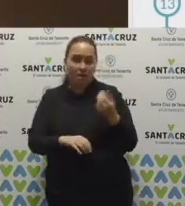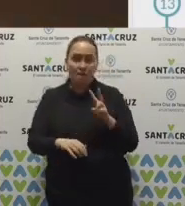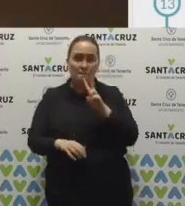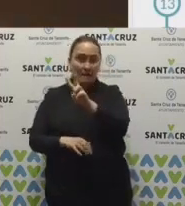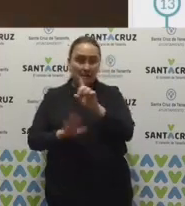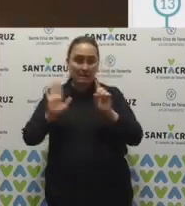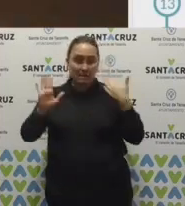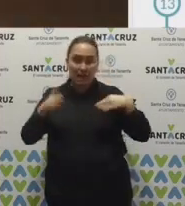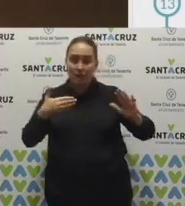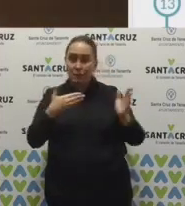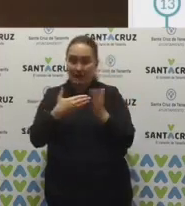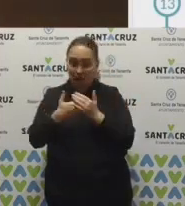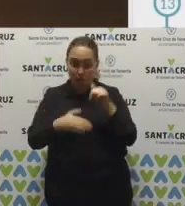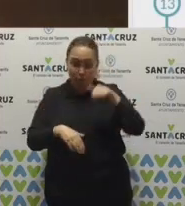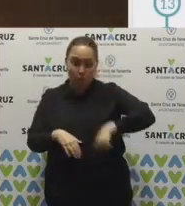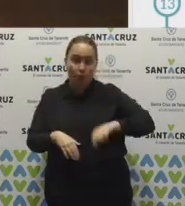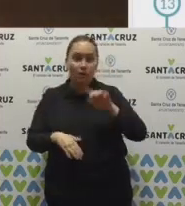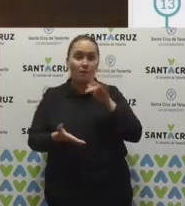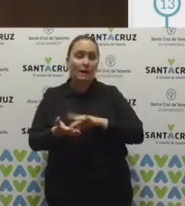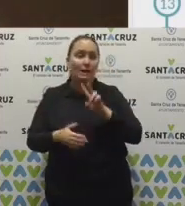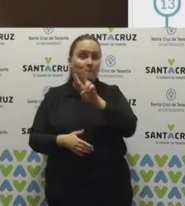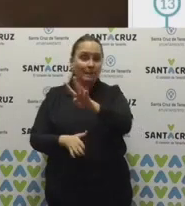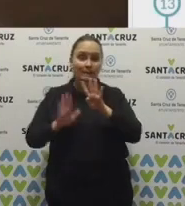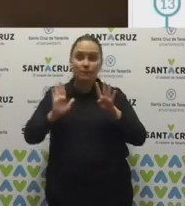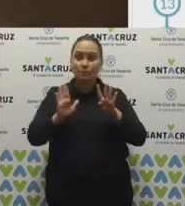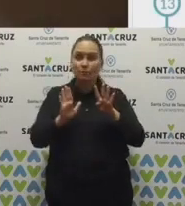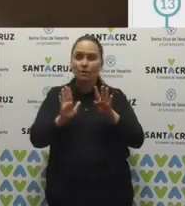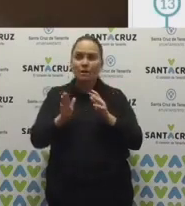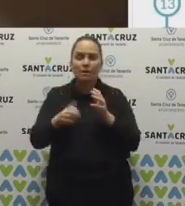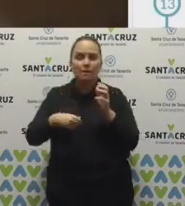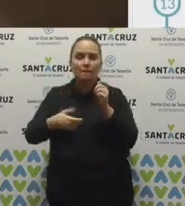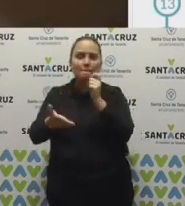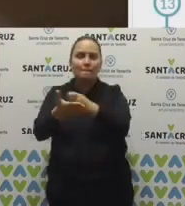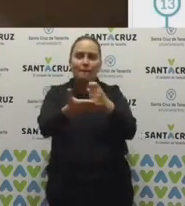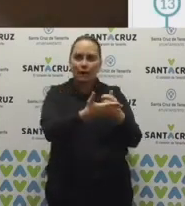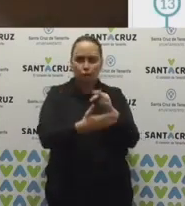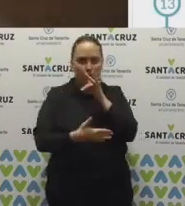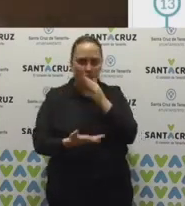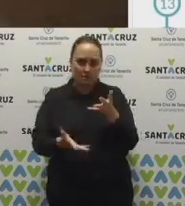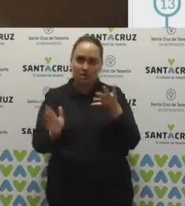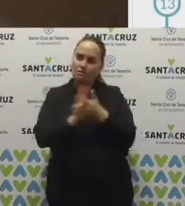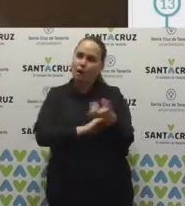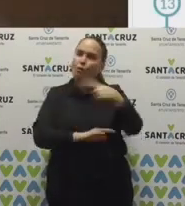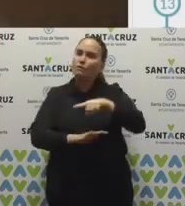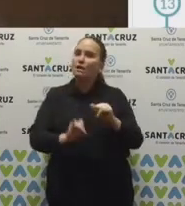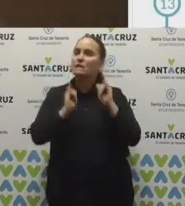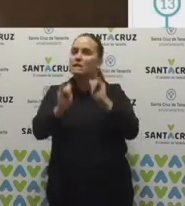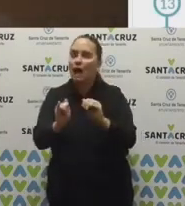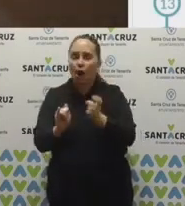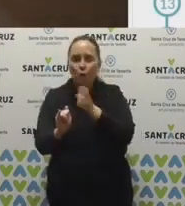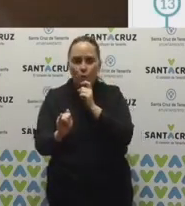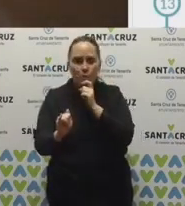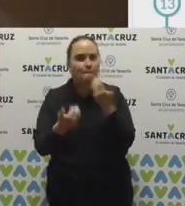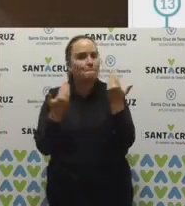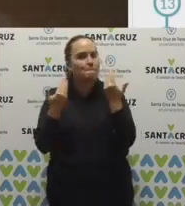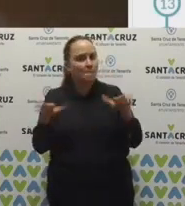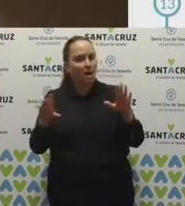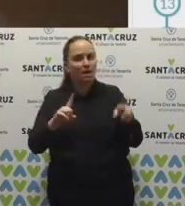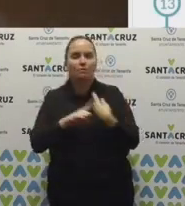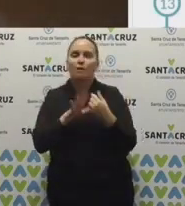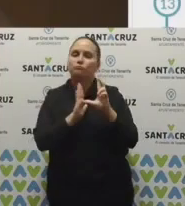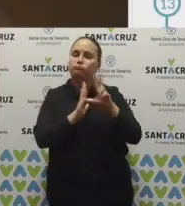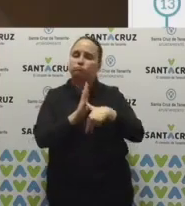todavía las pymes las ayudas yo creo que llegan mal y tarde con respecto a